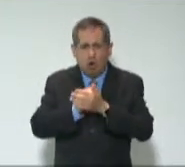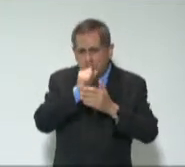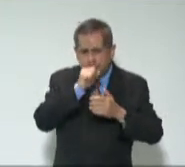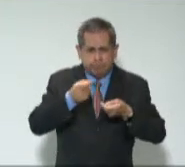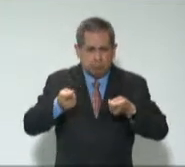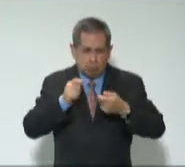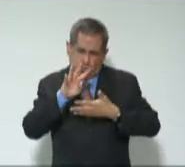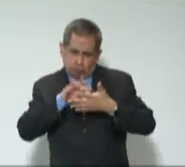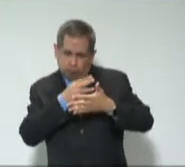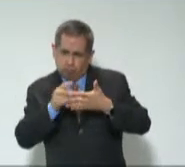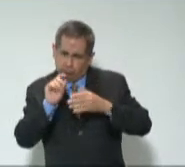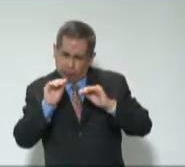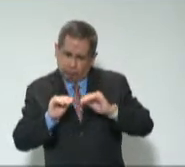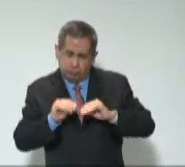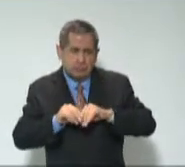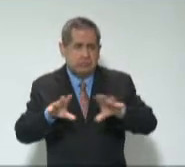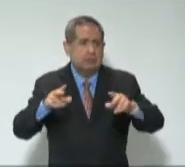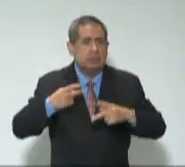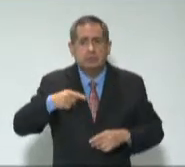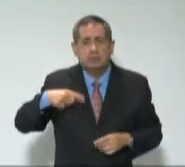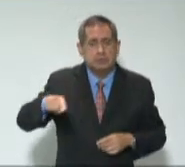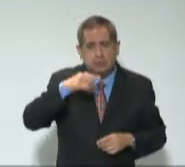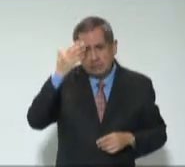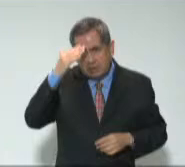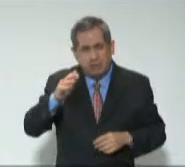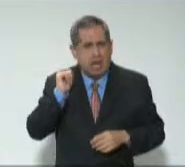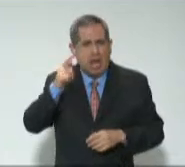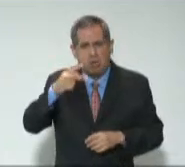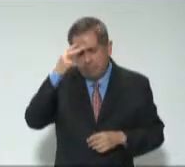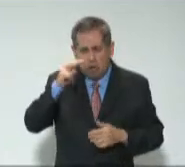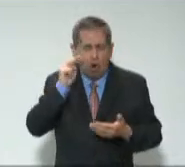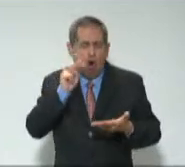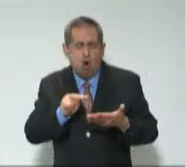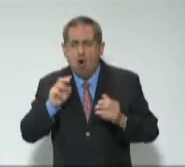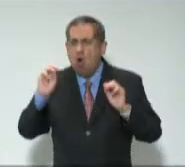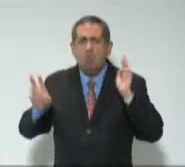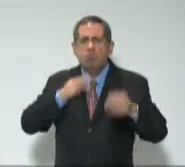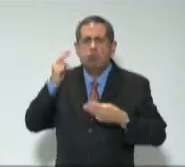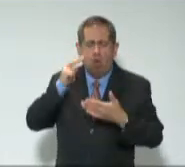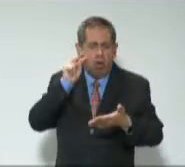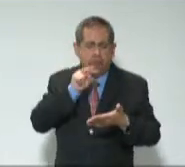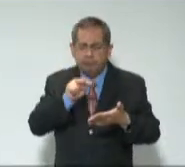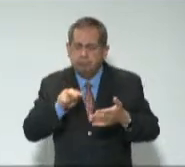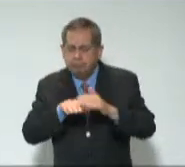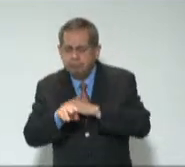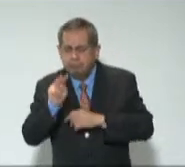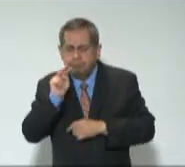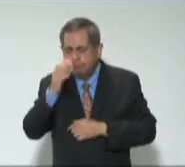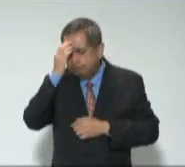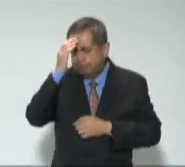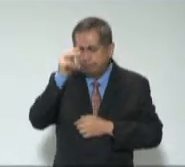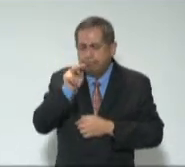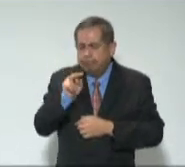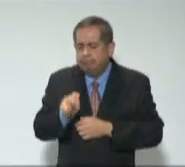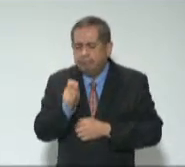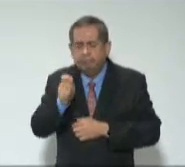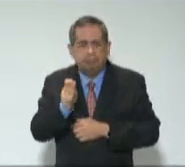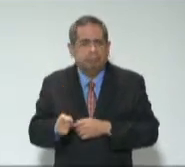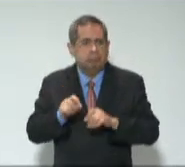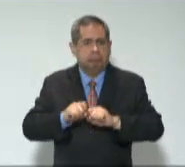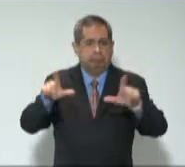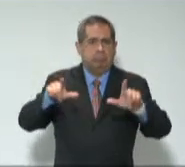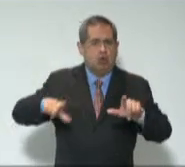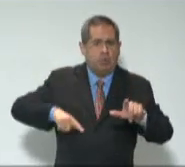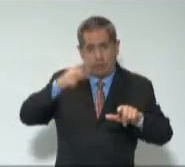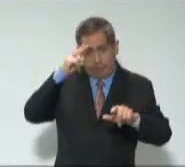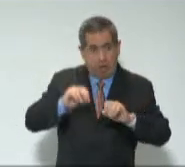control que todo ciudadano cualquier persona en México o en el mundo Puede acceder eh en el sitio del gobierno